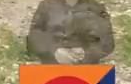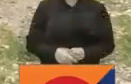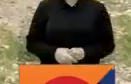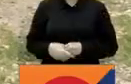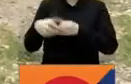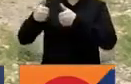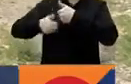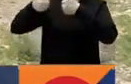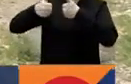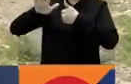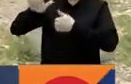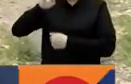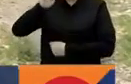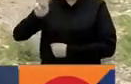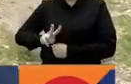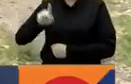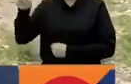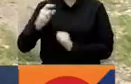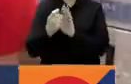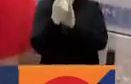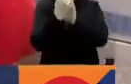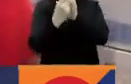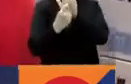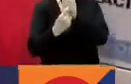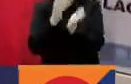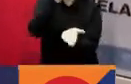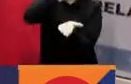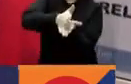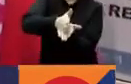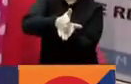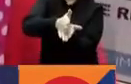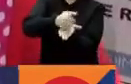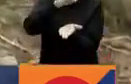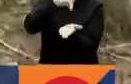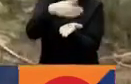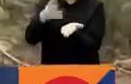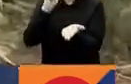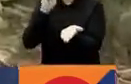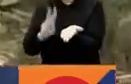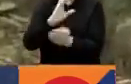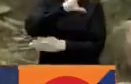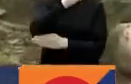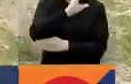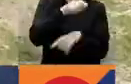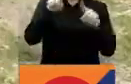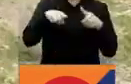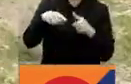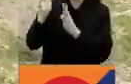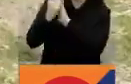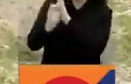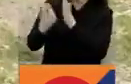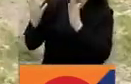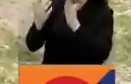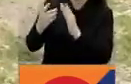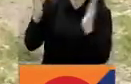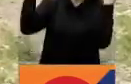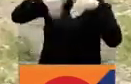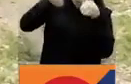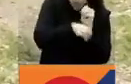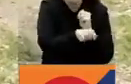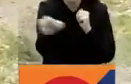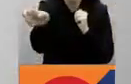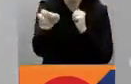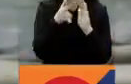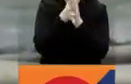Autoridades venezolanas mantienen algunas restricciones en el paso fronterizo, lo que ha obligado que varias personas deban cruzar por las trochas. Desde Cúcuta, información en